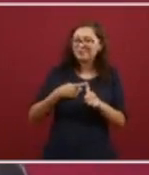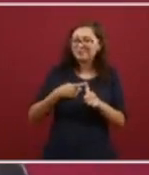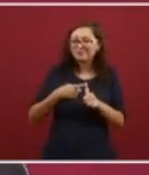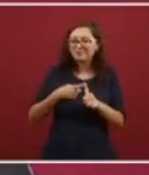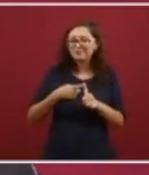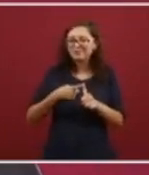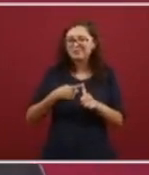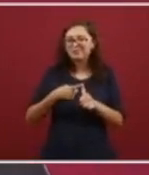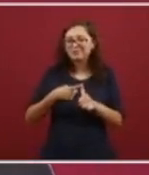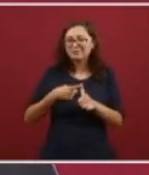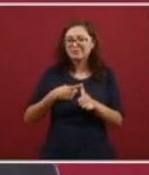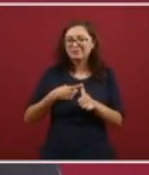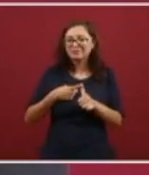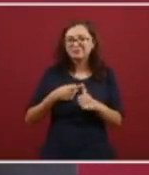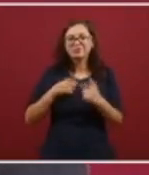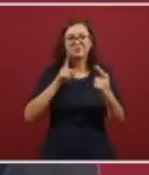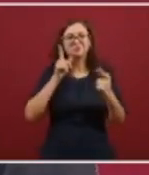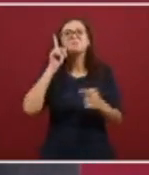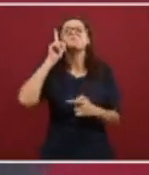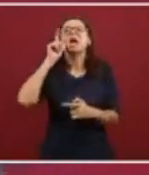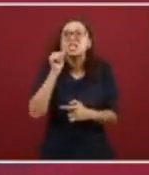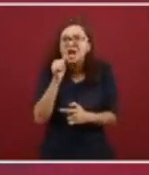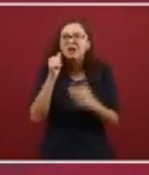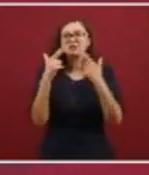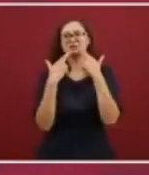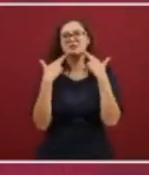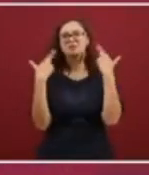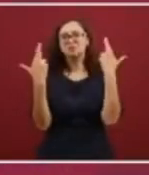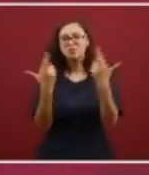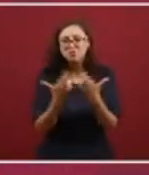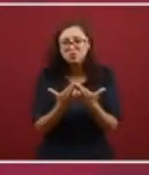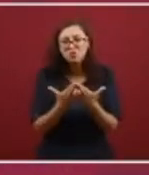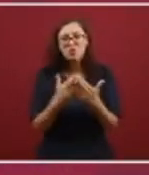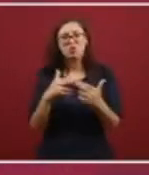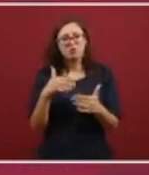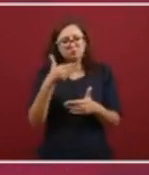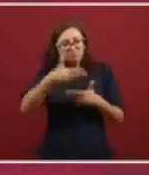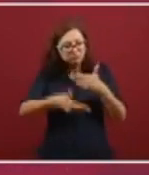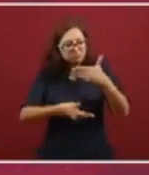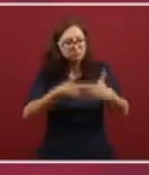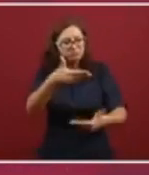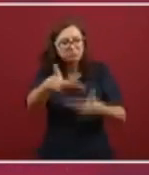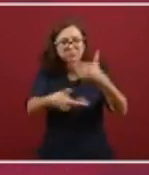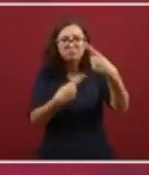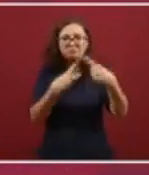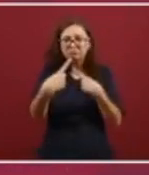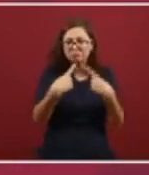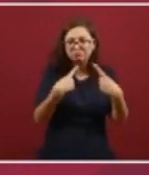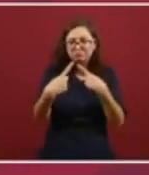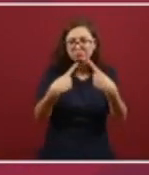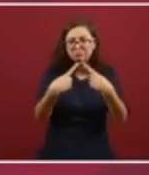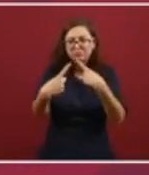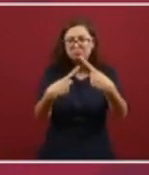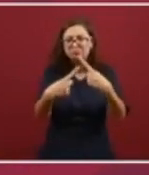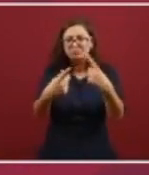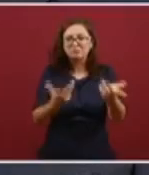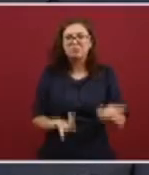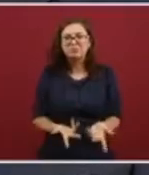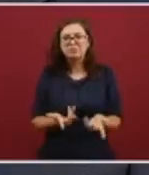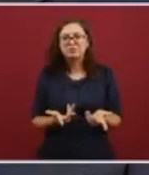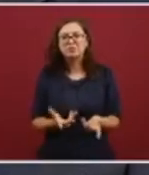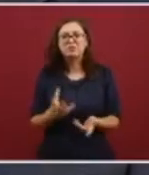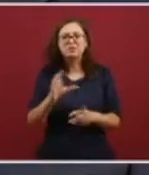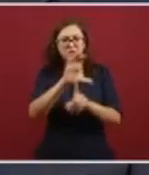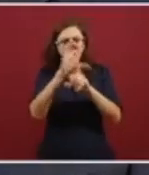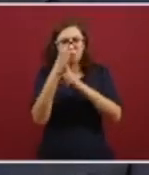lleve a cabo el encuentro de mañana y otros encuentros. Tenemos una muy buena